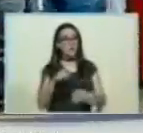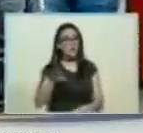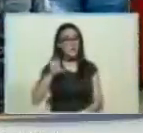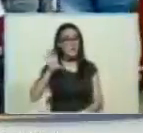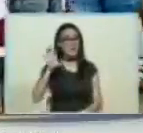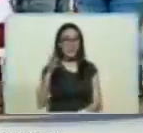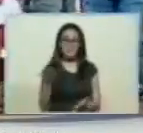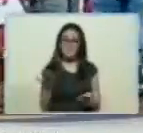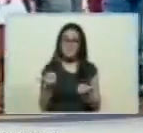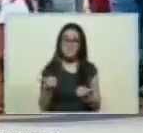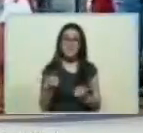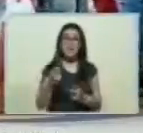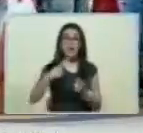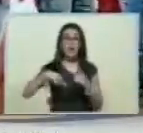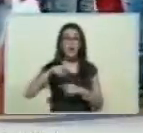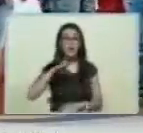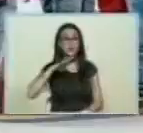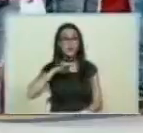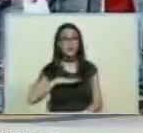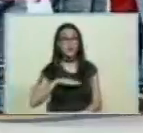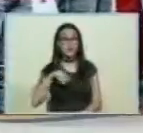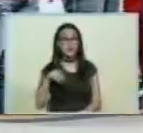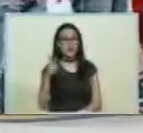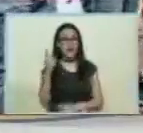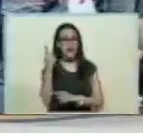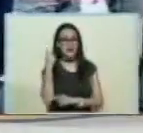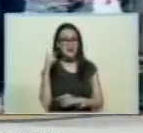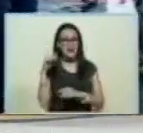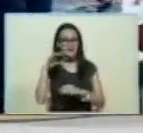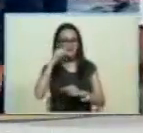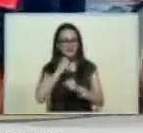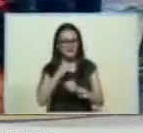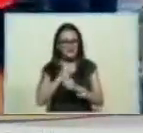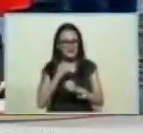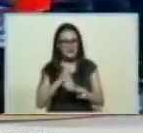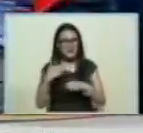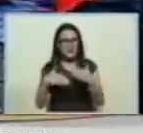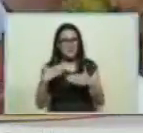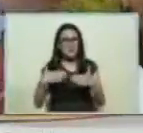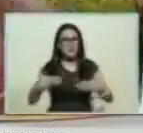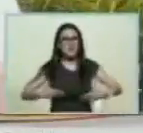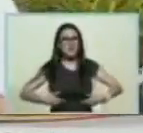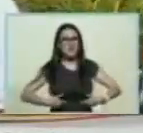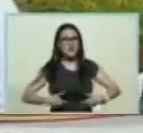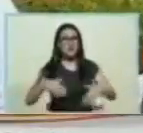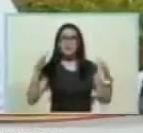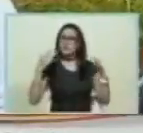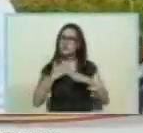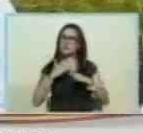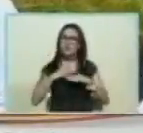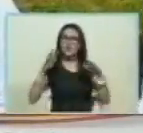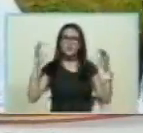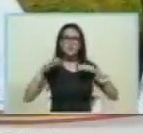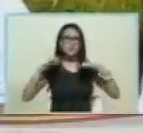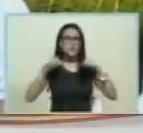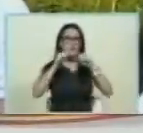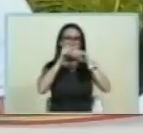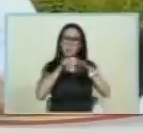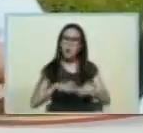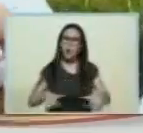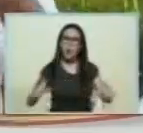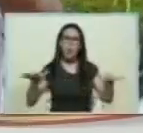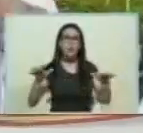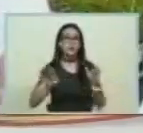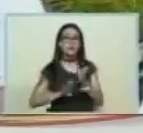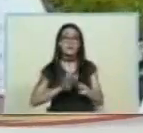patria reclama. Nosotros estamos aquí desde el día de ayer en una jornada intensa. Hoy con lluvia también hemos estado desplegados